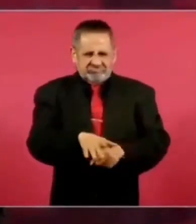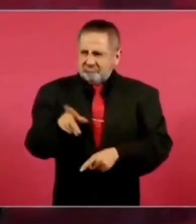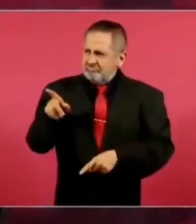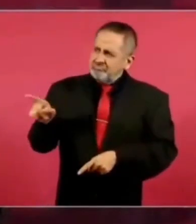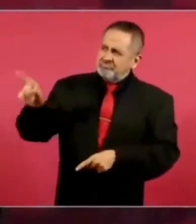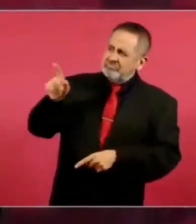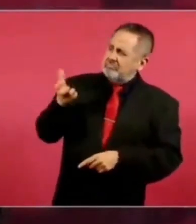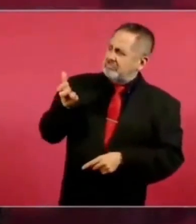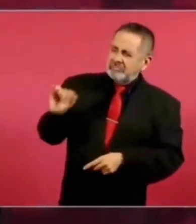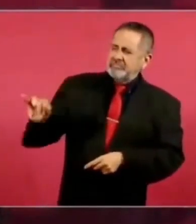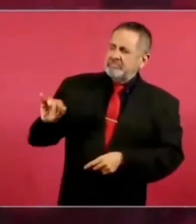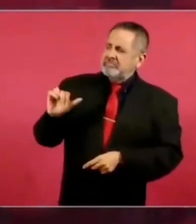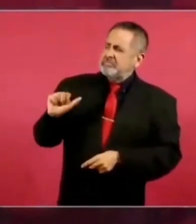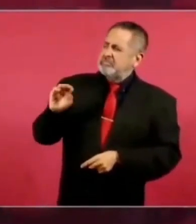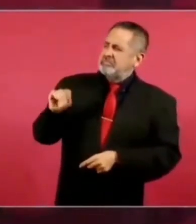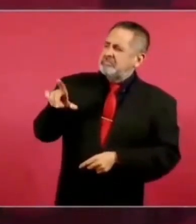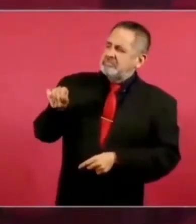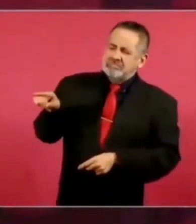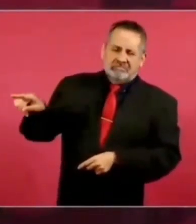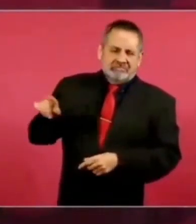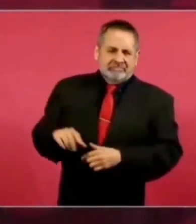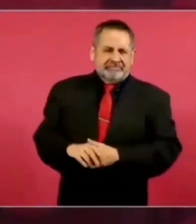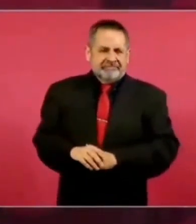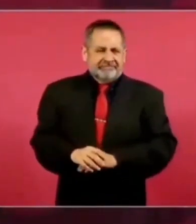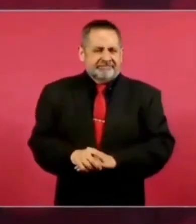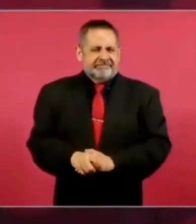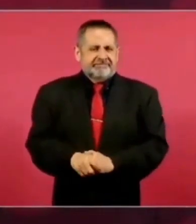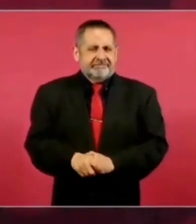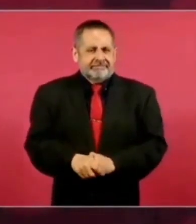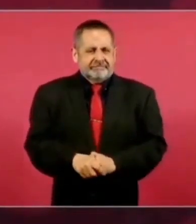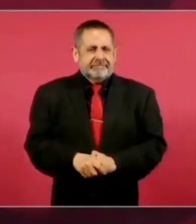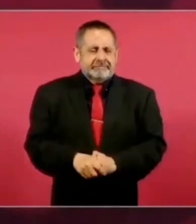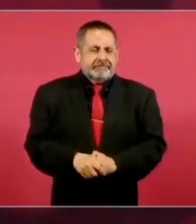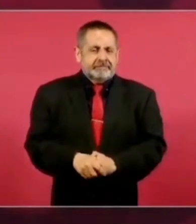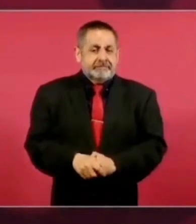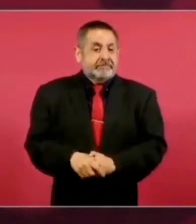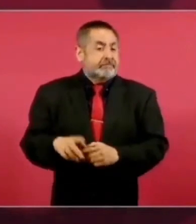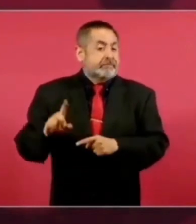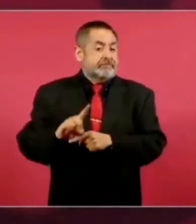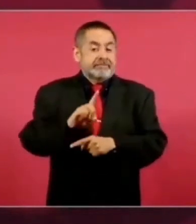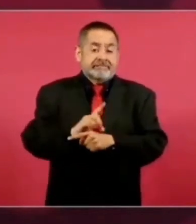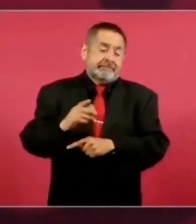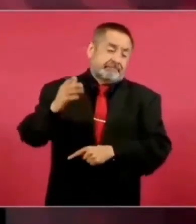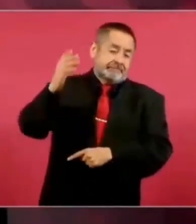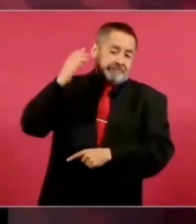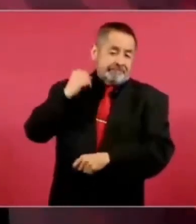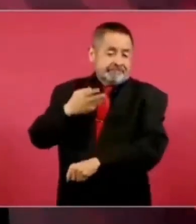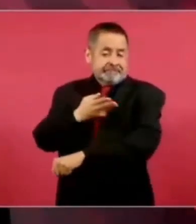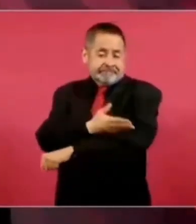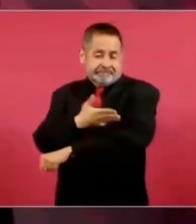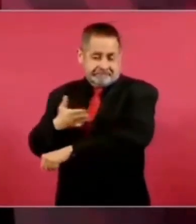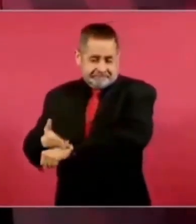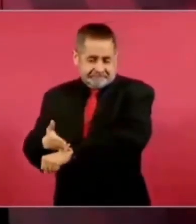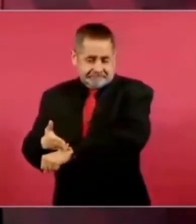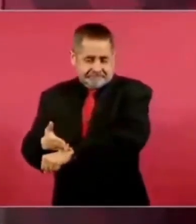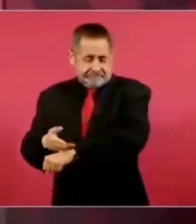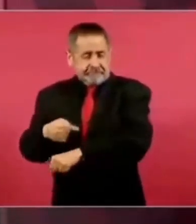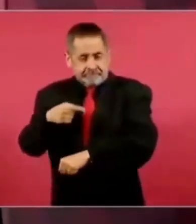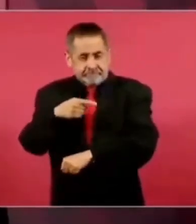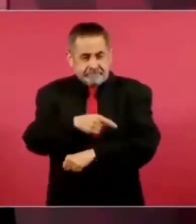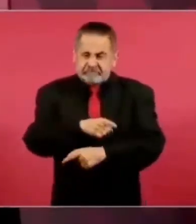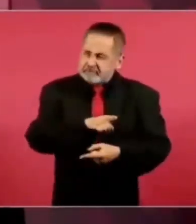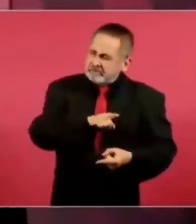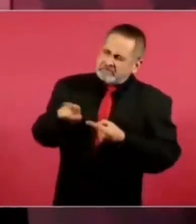Desde el gobierno del presidente Madero no habían insultado tanto